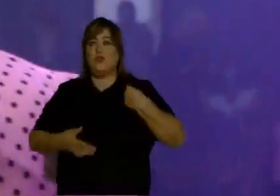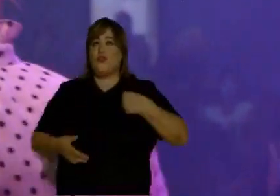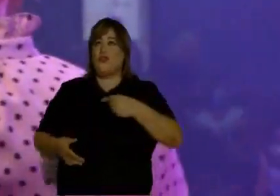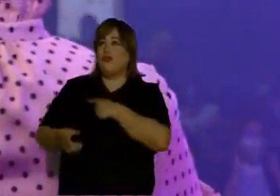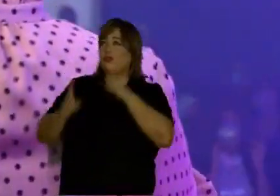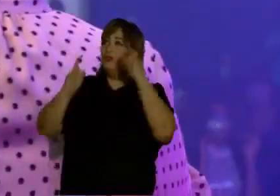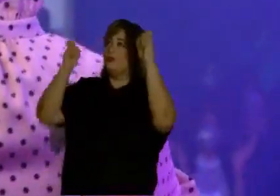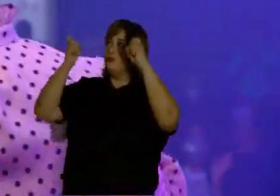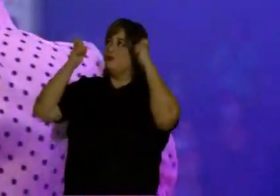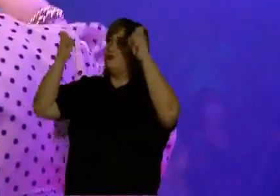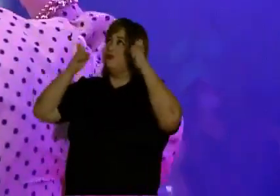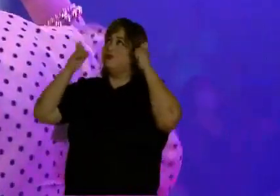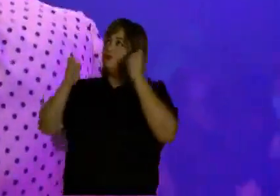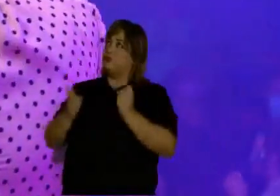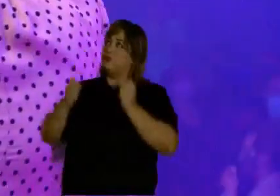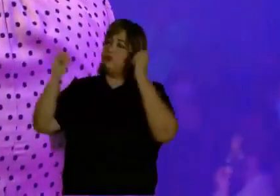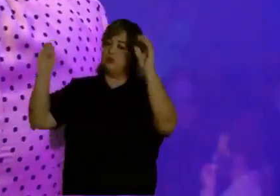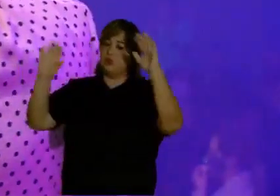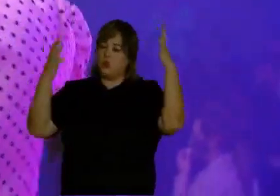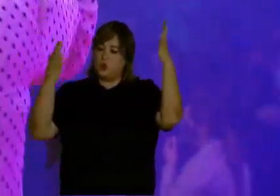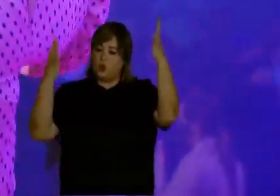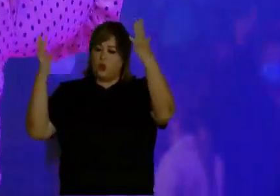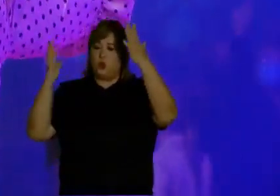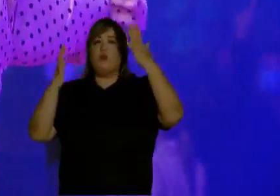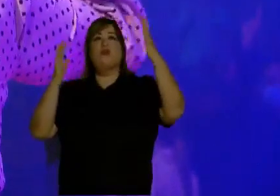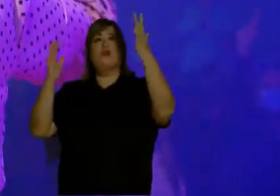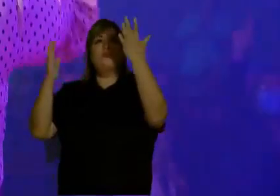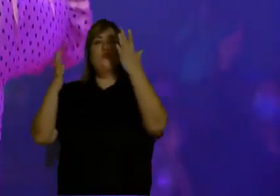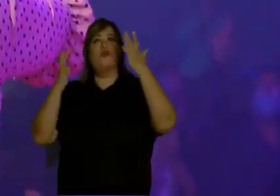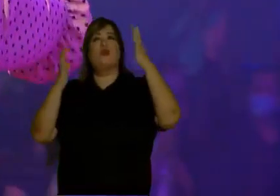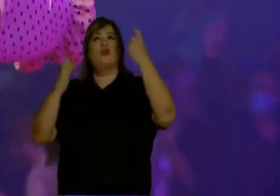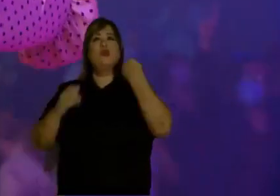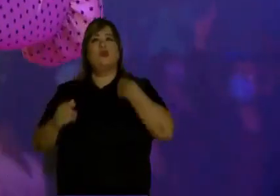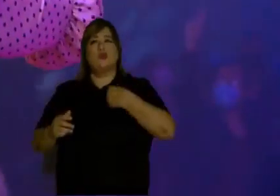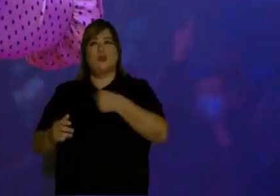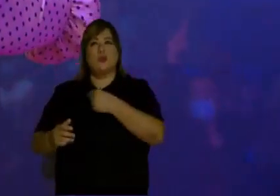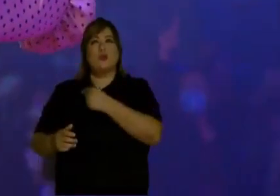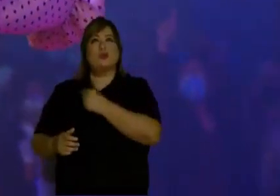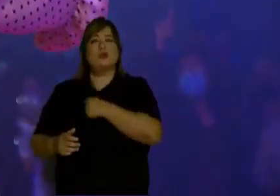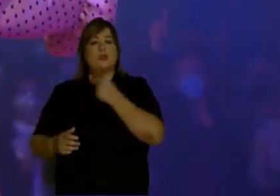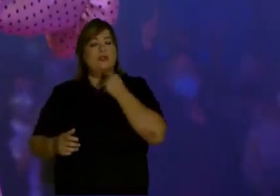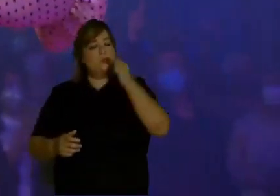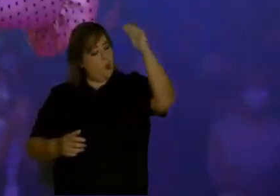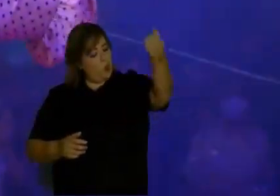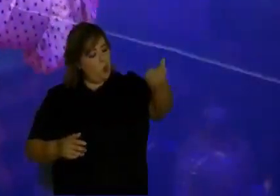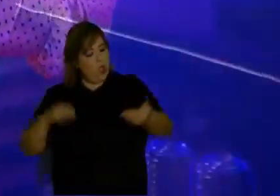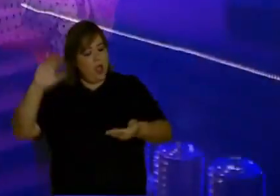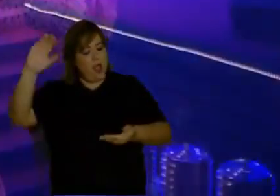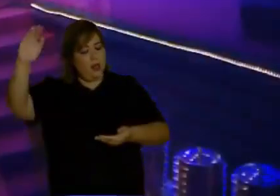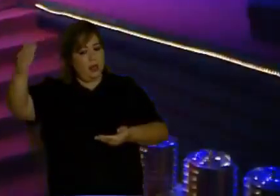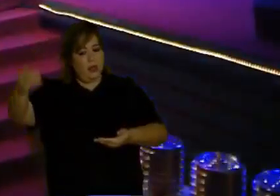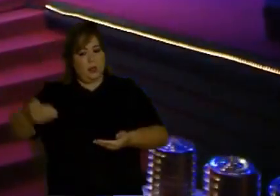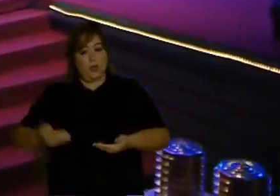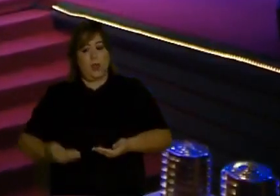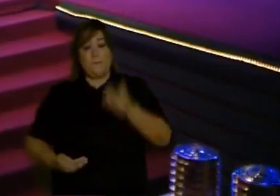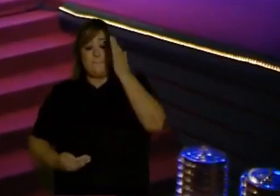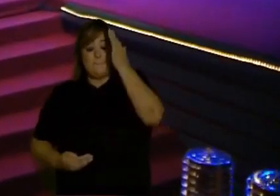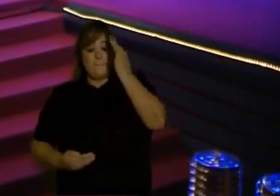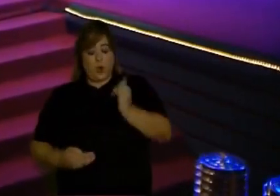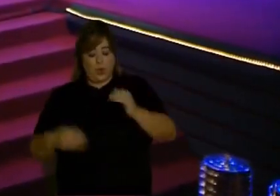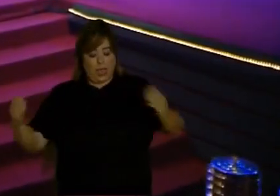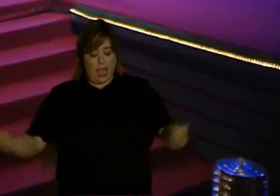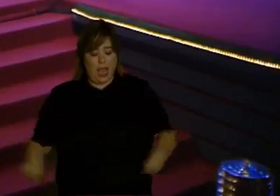Él es celebrado. Donde Él es celebrado. Donde Él es bienvenido. Donde hay libertad para